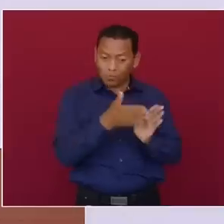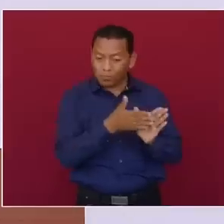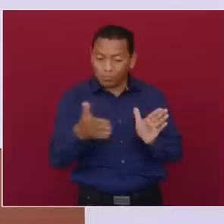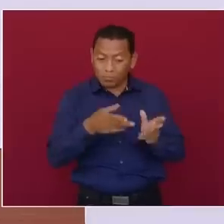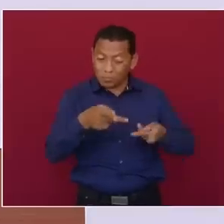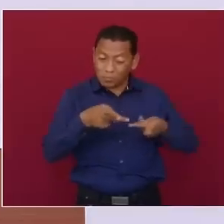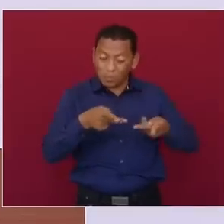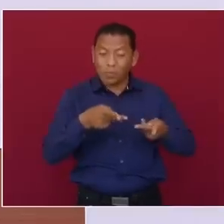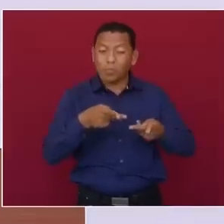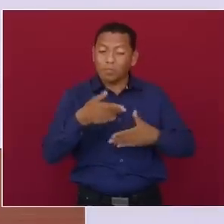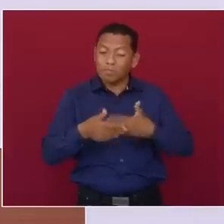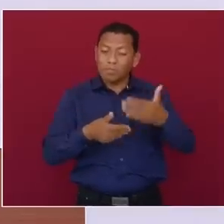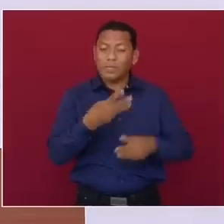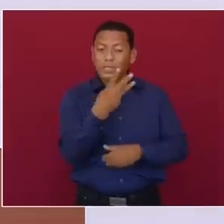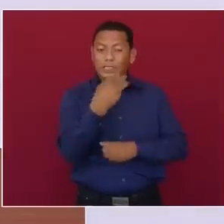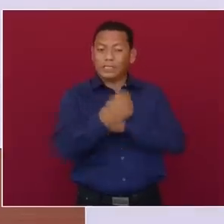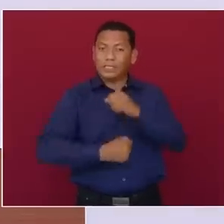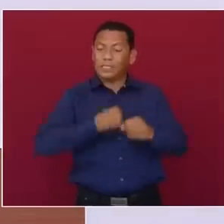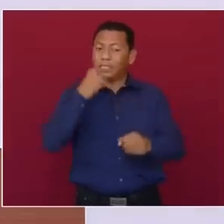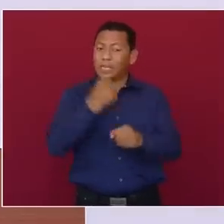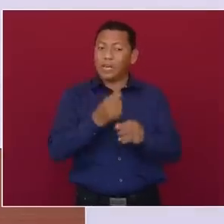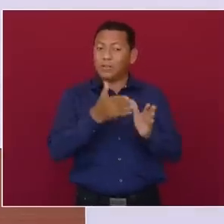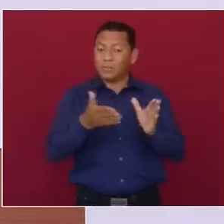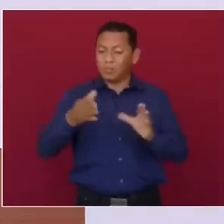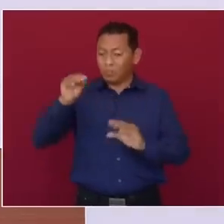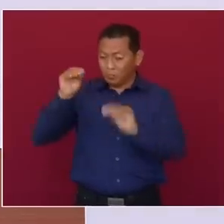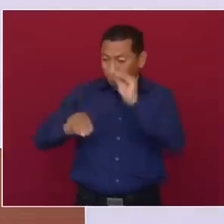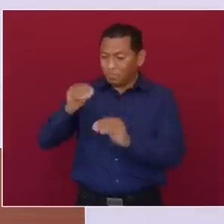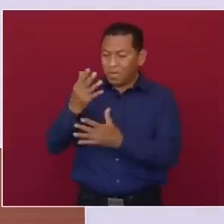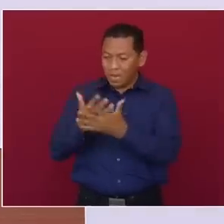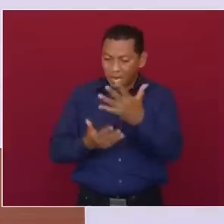3 años construyanla. Y así fue.